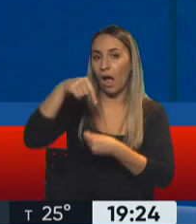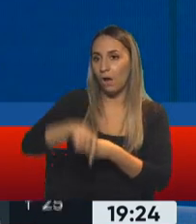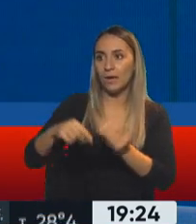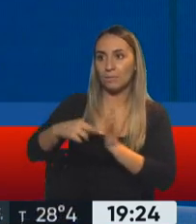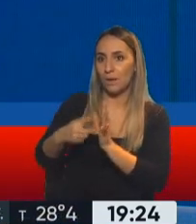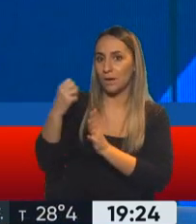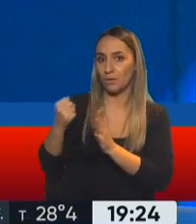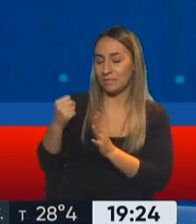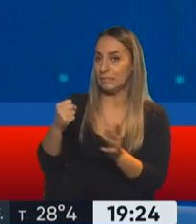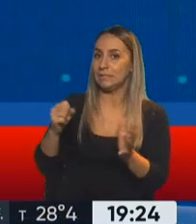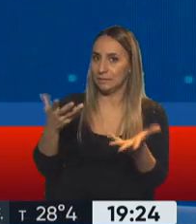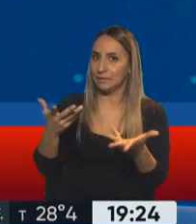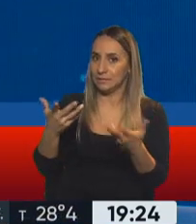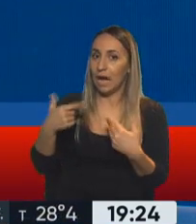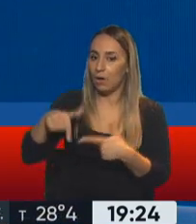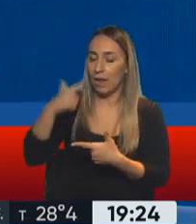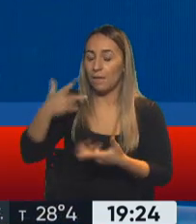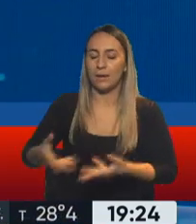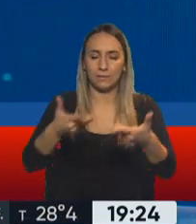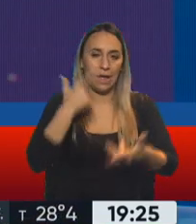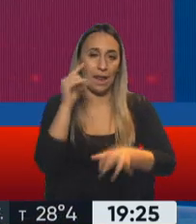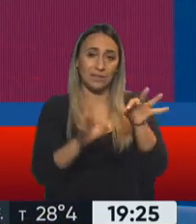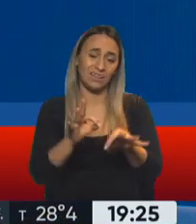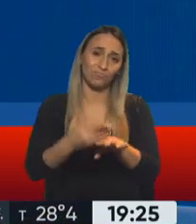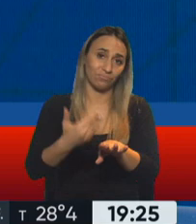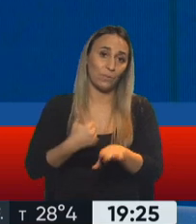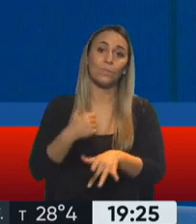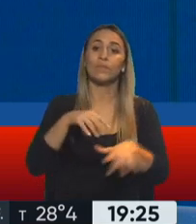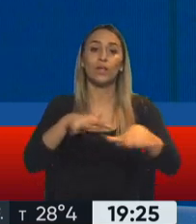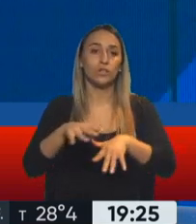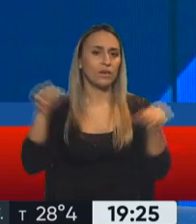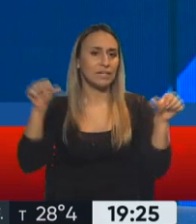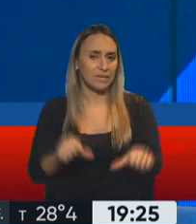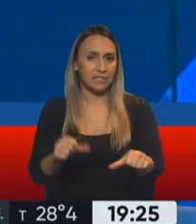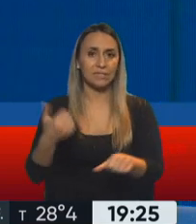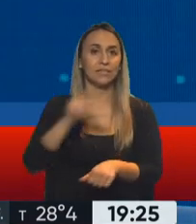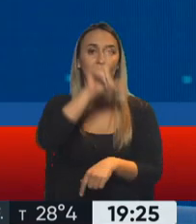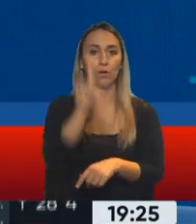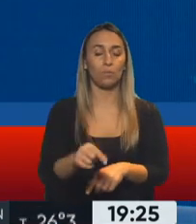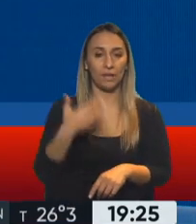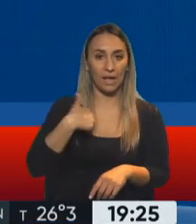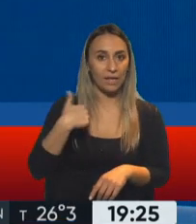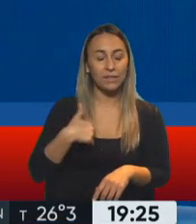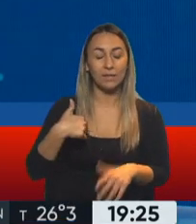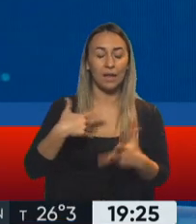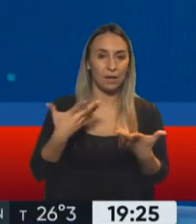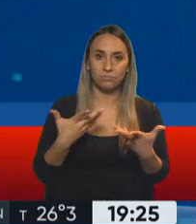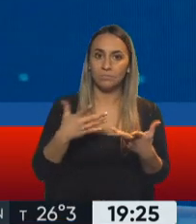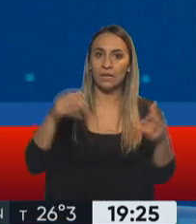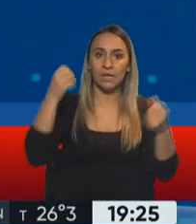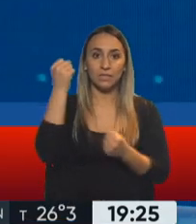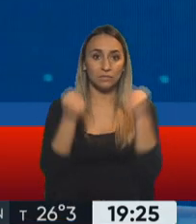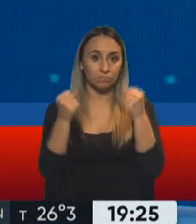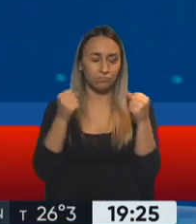relevancia. Había, recordemos, contextualicemos, ¿no?, una crisis que la República Argentina arrastraba después del gobierno de Mauricio Macri, que se agravó